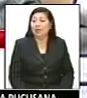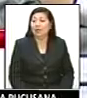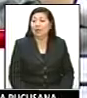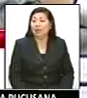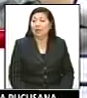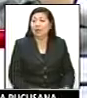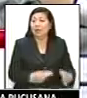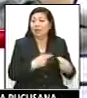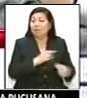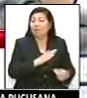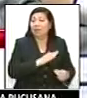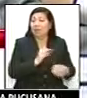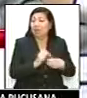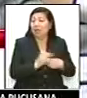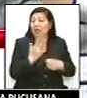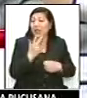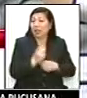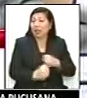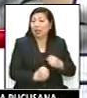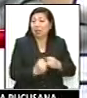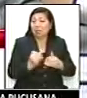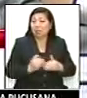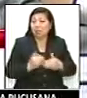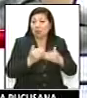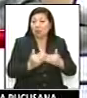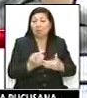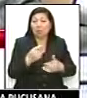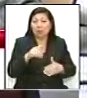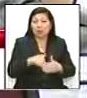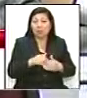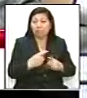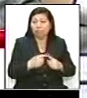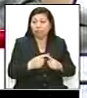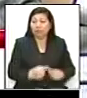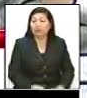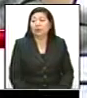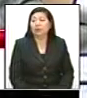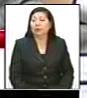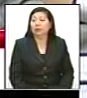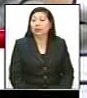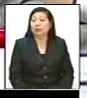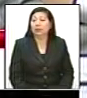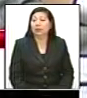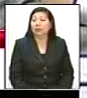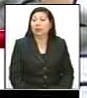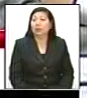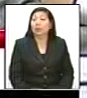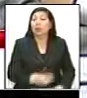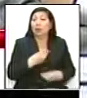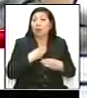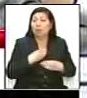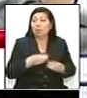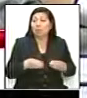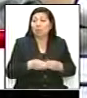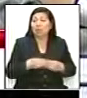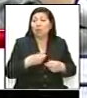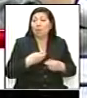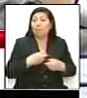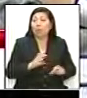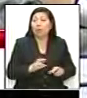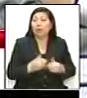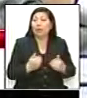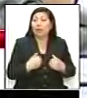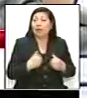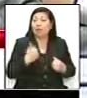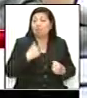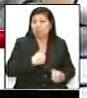el cargo de fiscal de la Nación dura 3 años y es prorrogable por reelección, etcétera. Los miembros del Ministerio Público tienen los